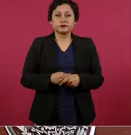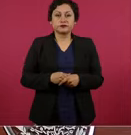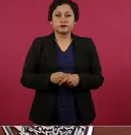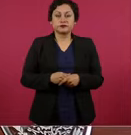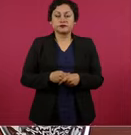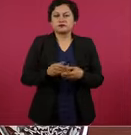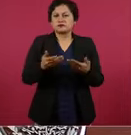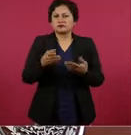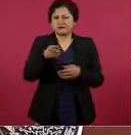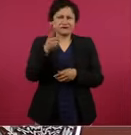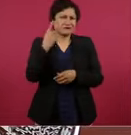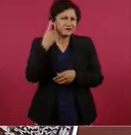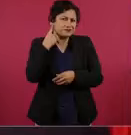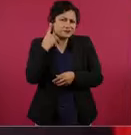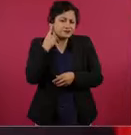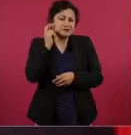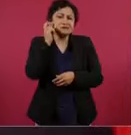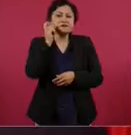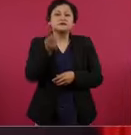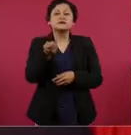se llamaban